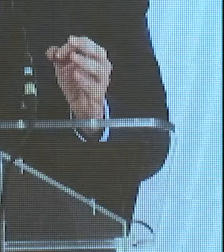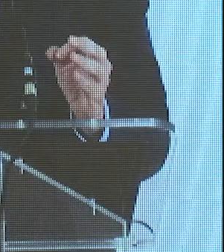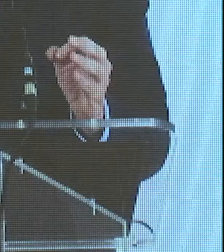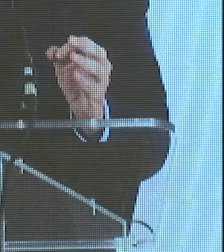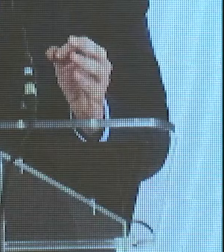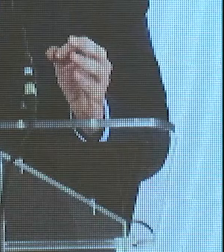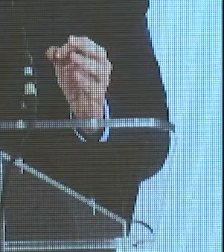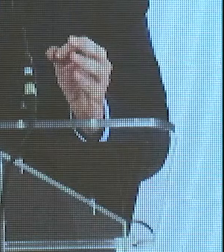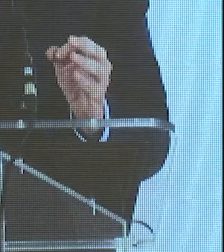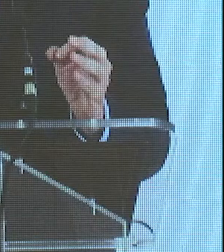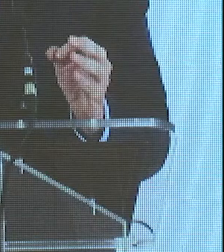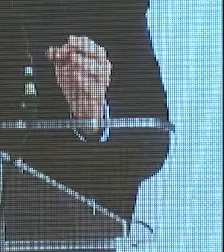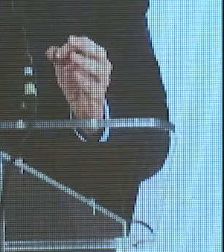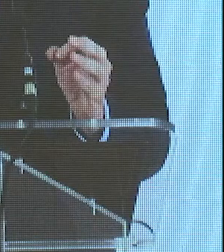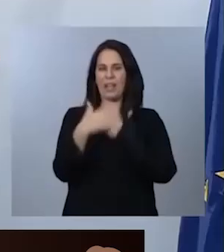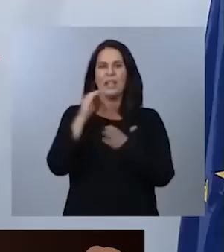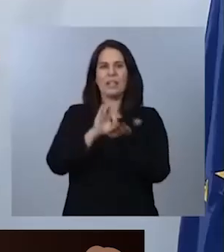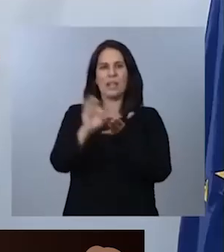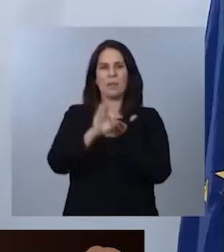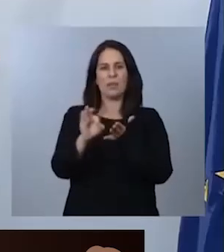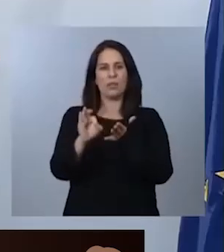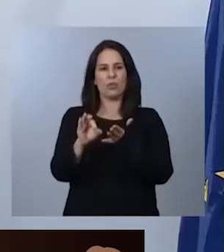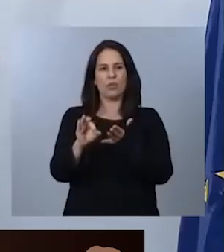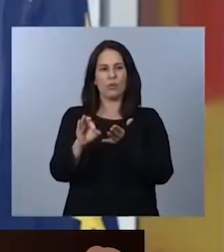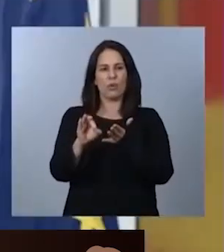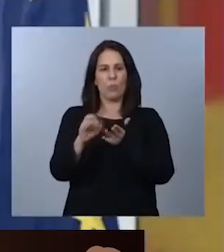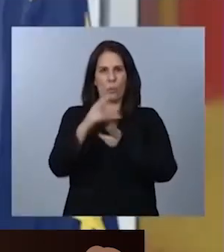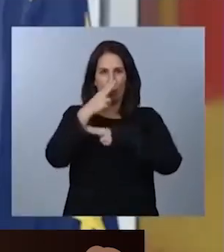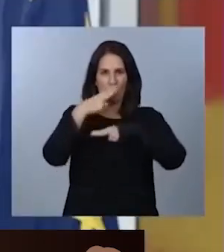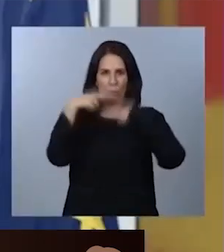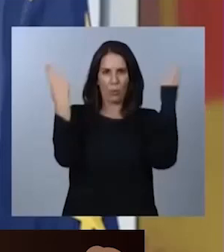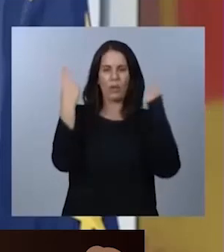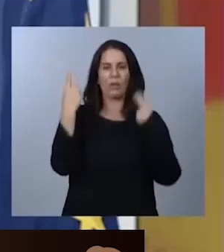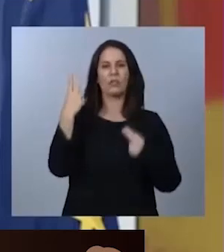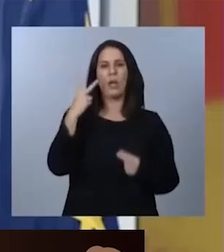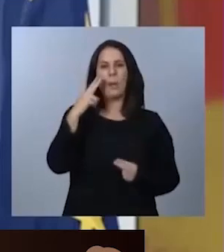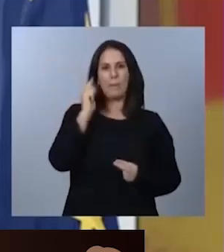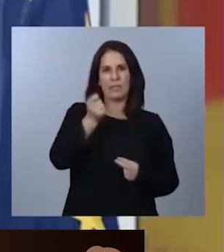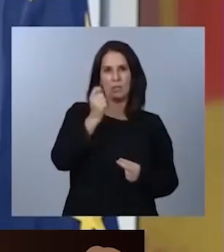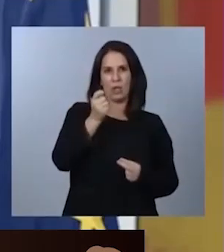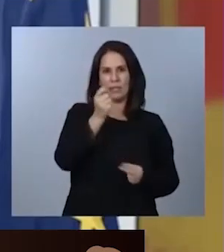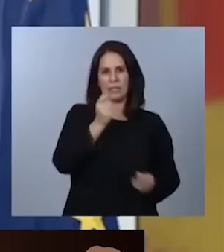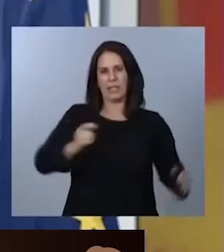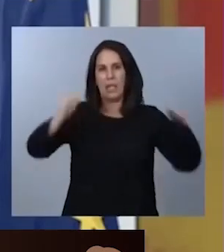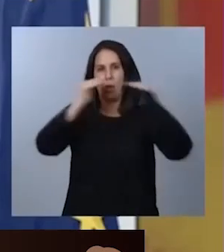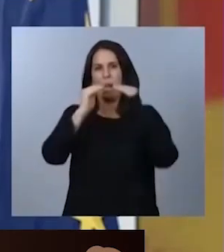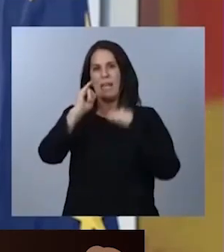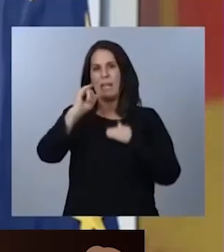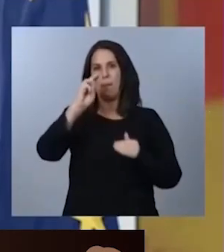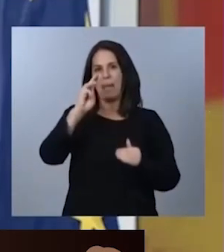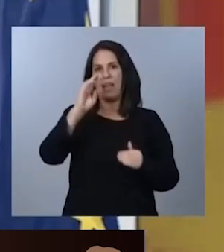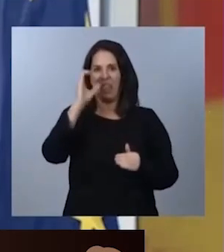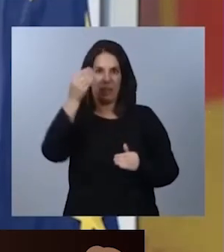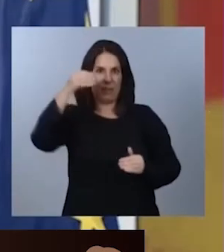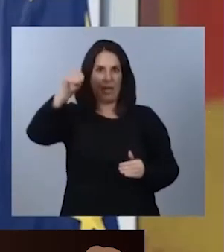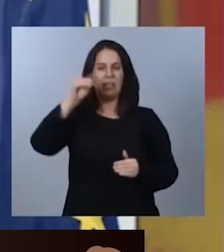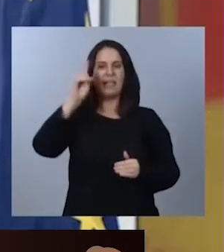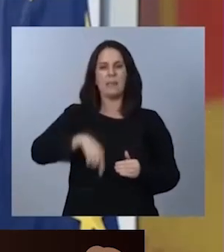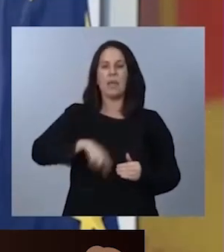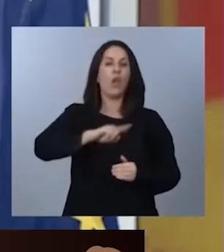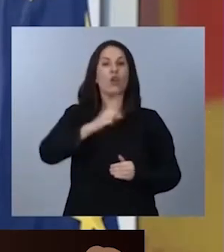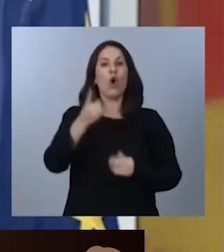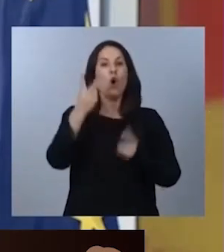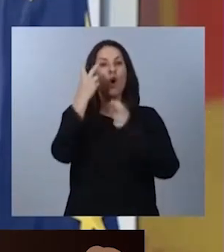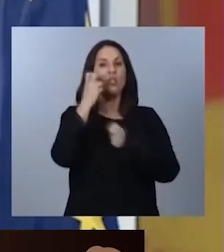paso a paso, va día a día. Ellos van trampeando constantemente mediante los pasos que tienen que dar. Daos cuenta que ellos necesitan aprobar este presupuesto.